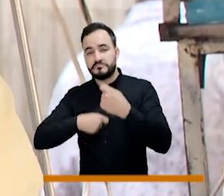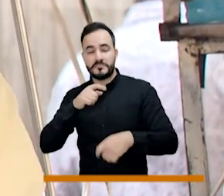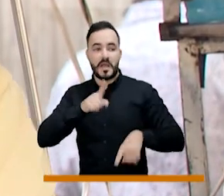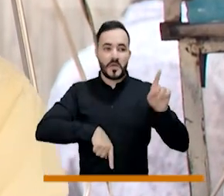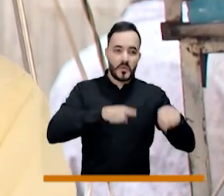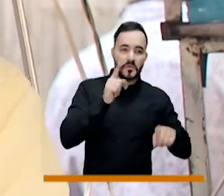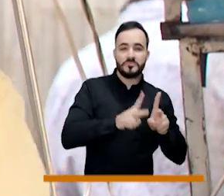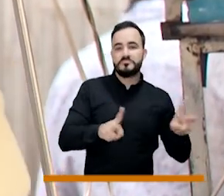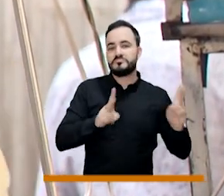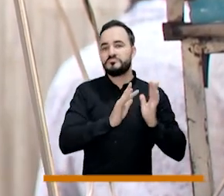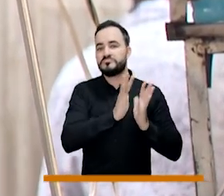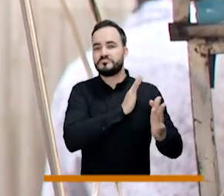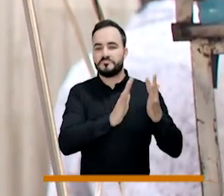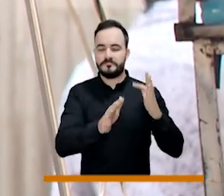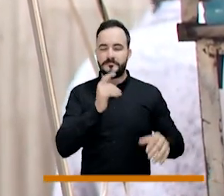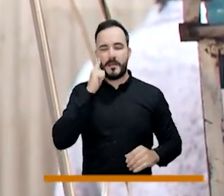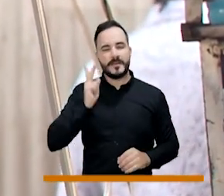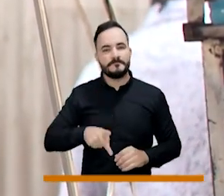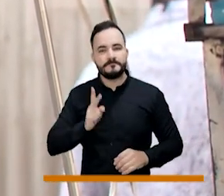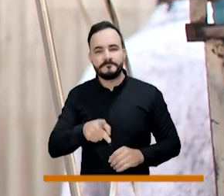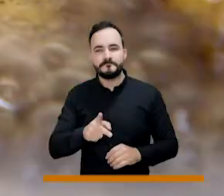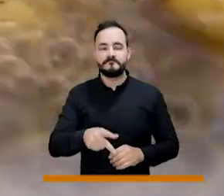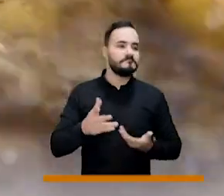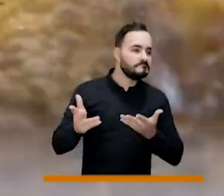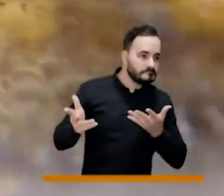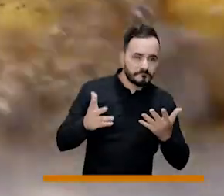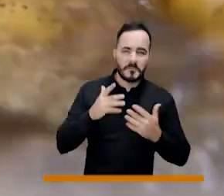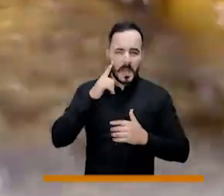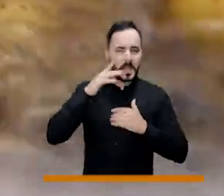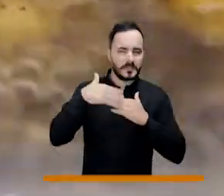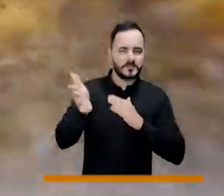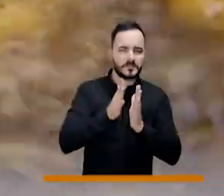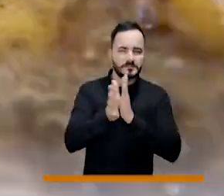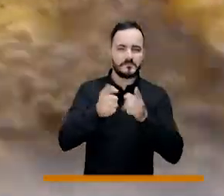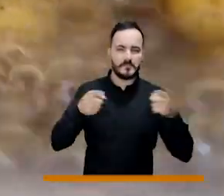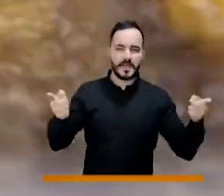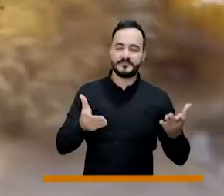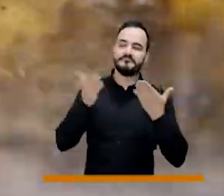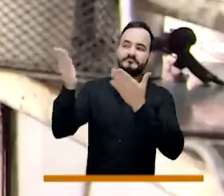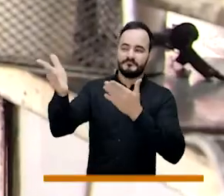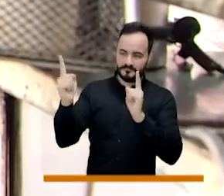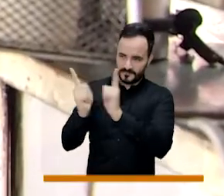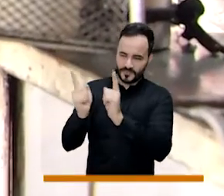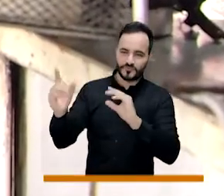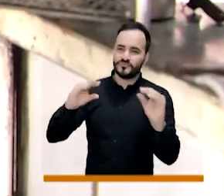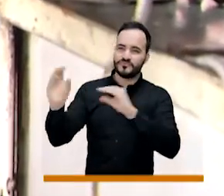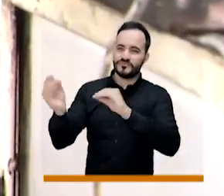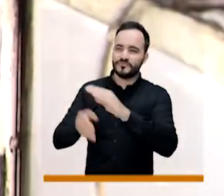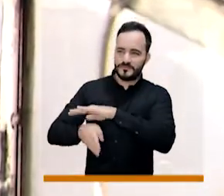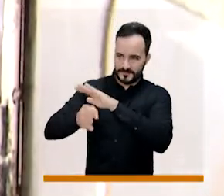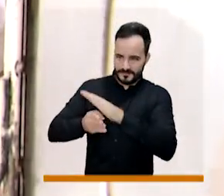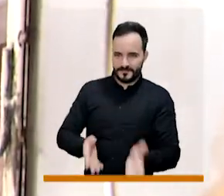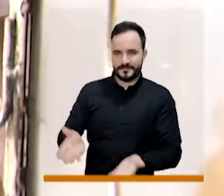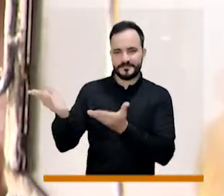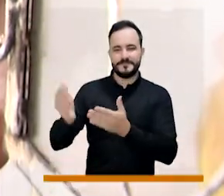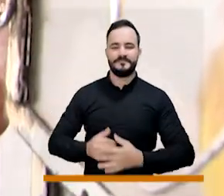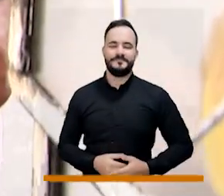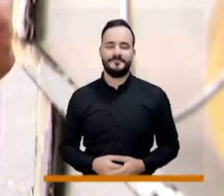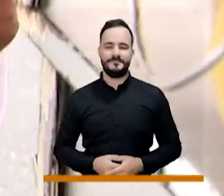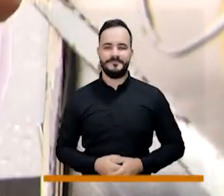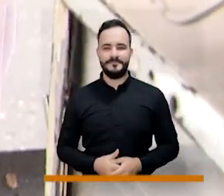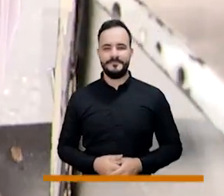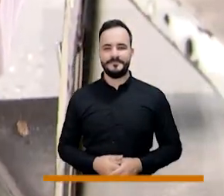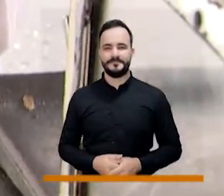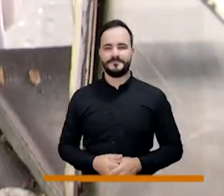Castilla, comerciantes aquí del sector de la 68. Nos vamos con Katherine y con el concejal Babington Flores a ver qué más sigue pasando aquí en